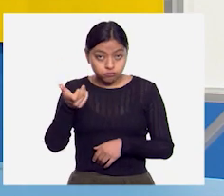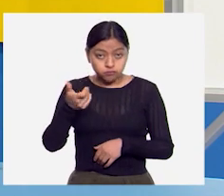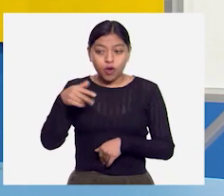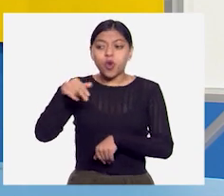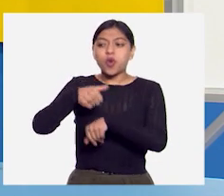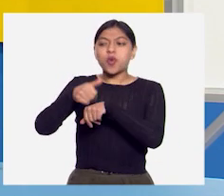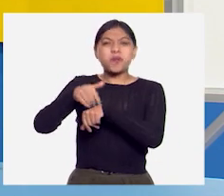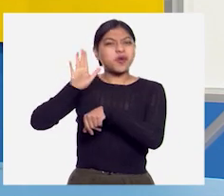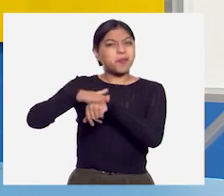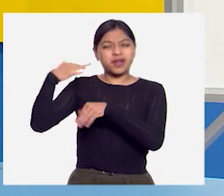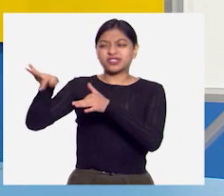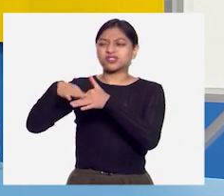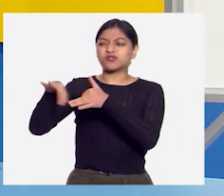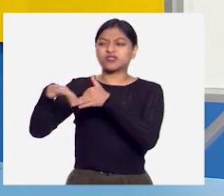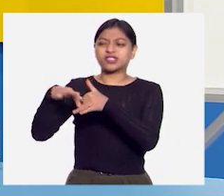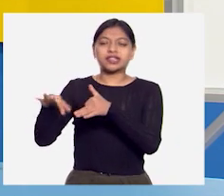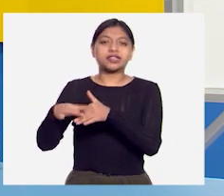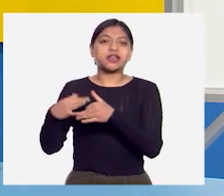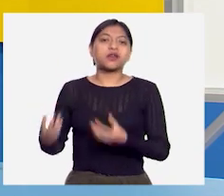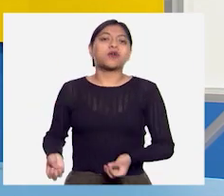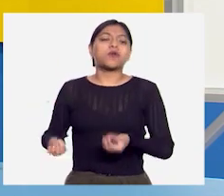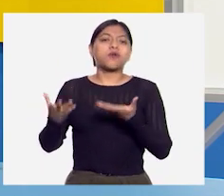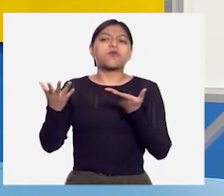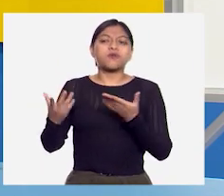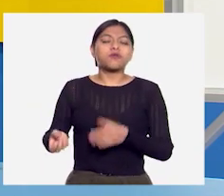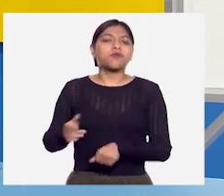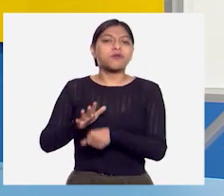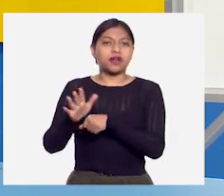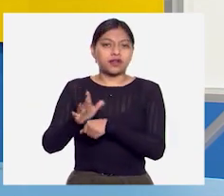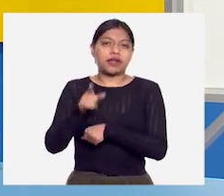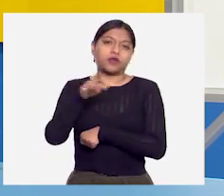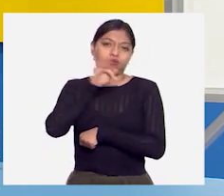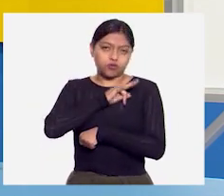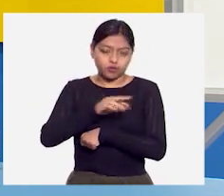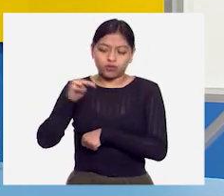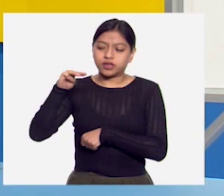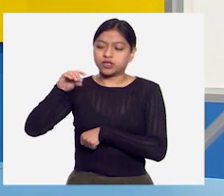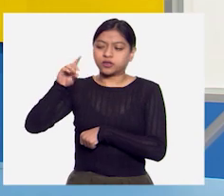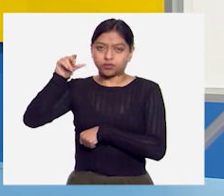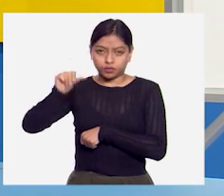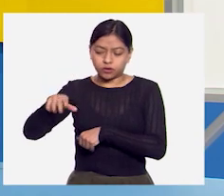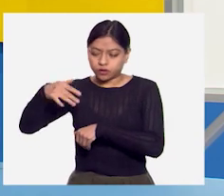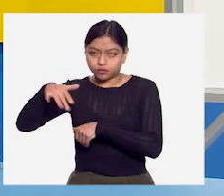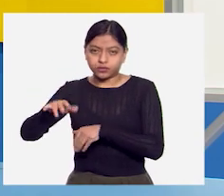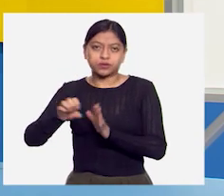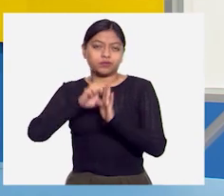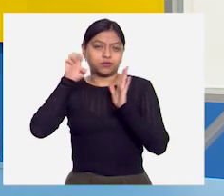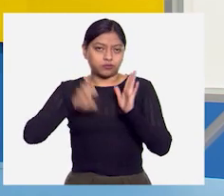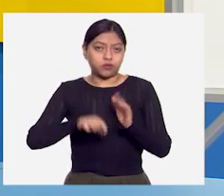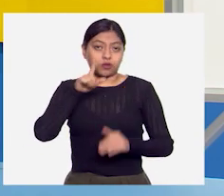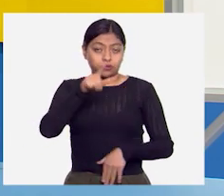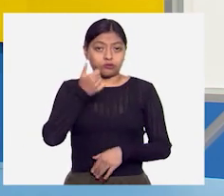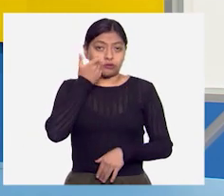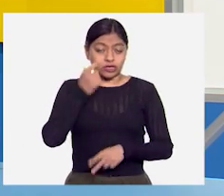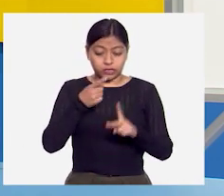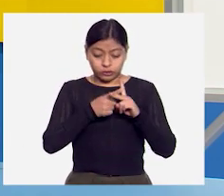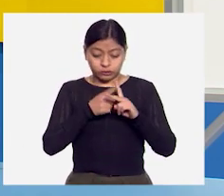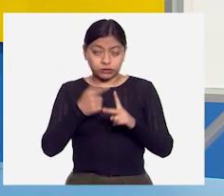se registra más veces en un conjunto de datos. Por ejemplo, en cuestiones de